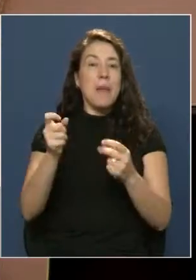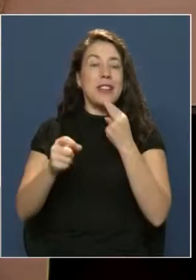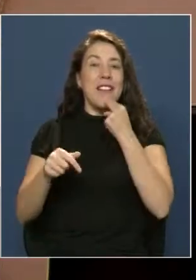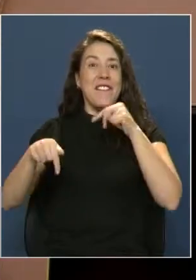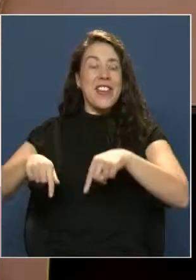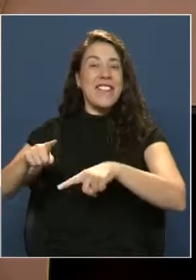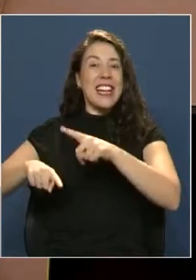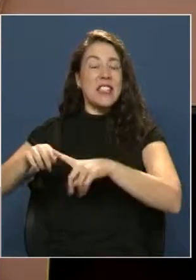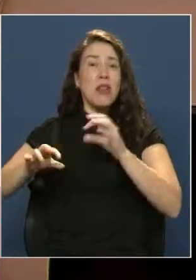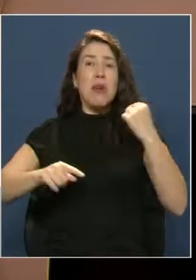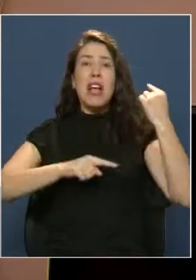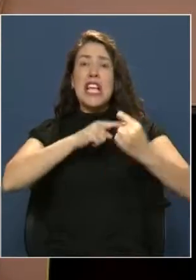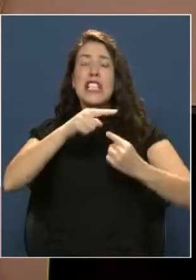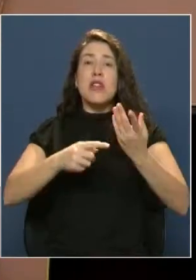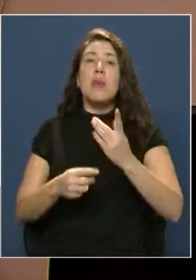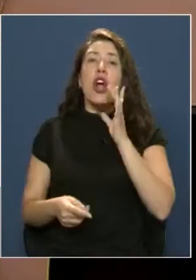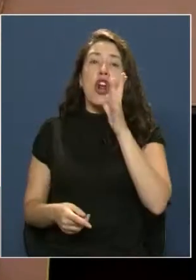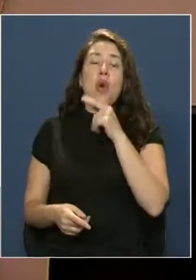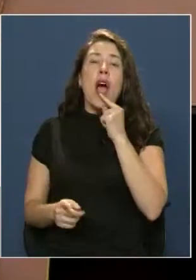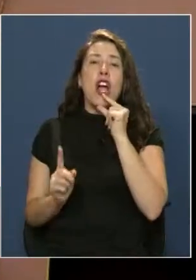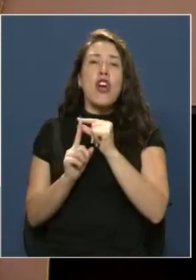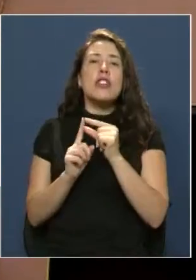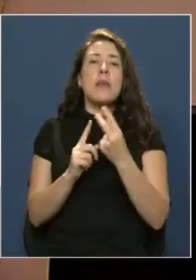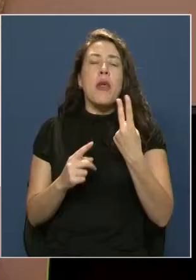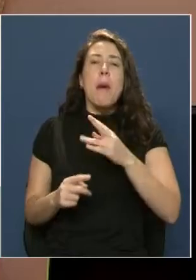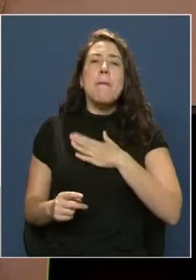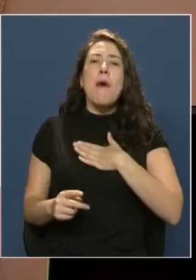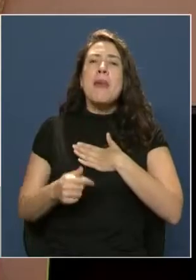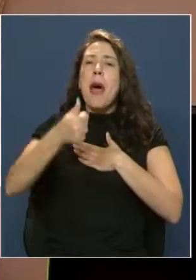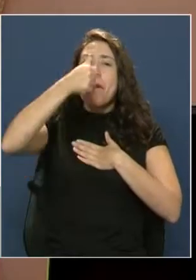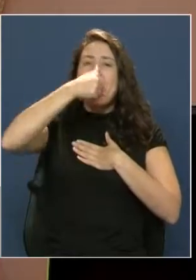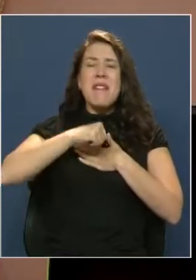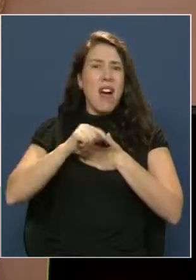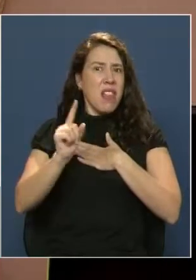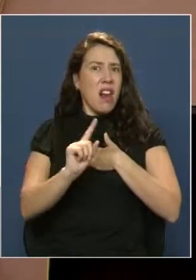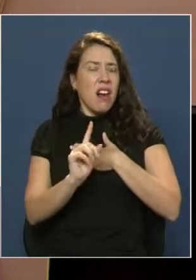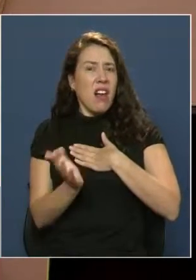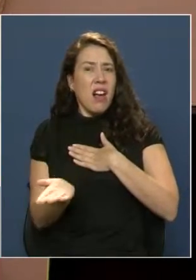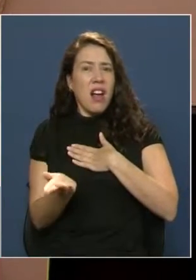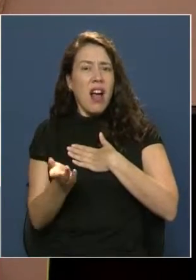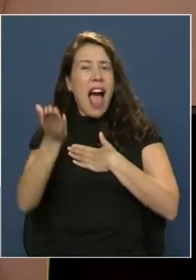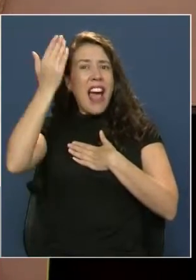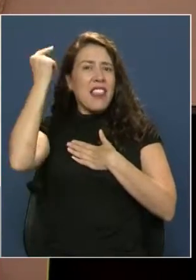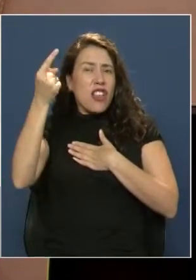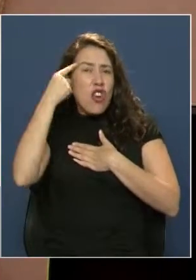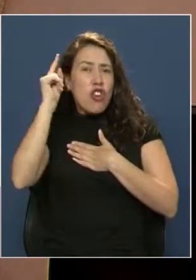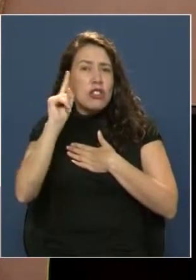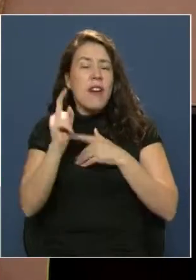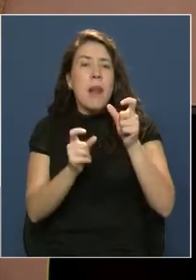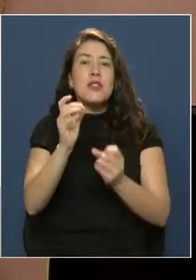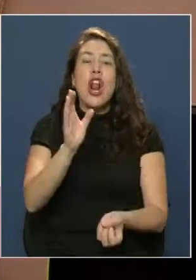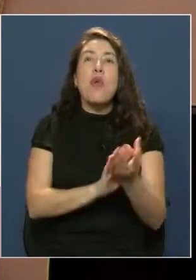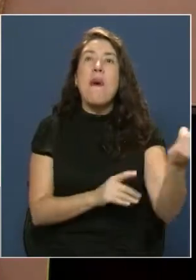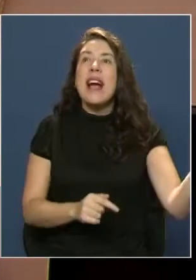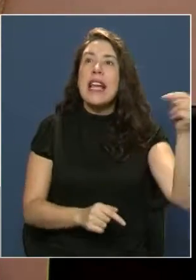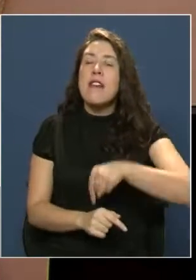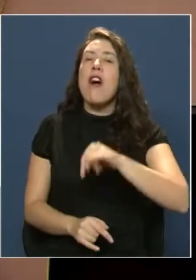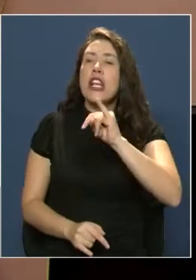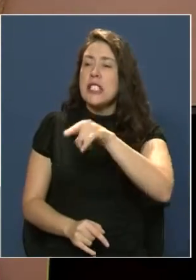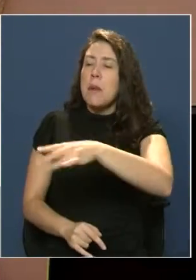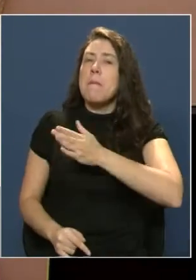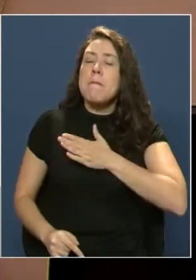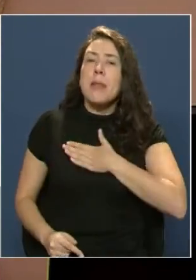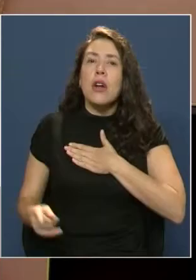estas tierras históricamente, porque no tenían el concepto de propiedad privada que tenían los recién llegados.